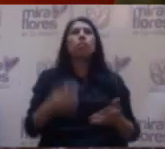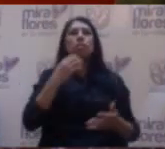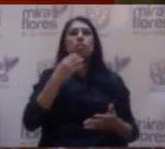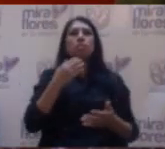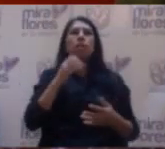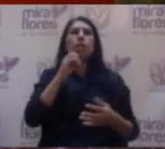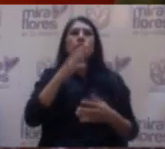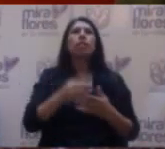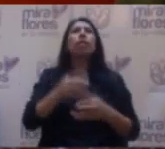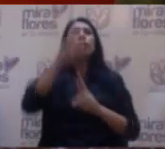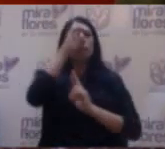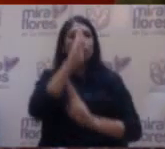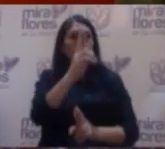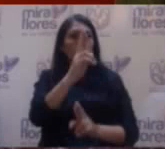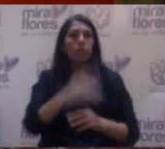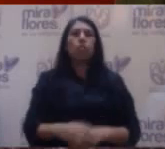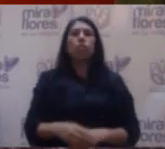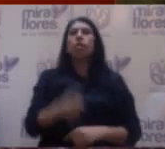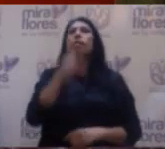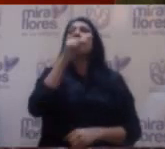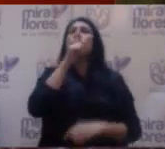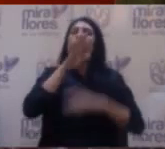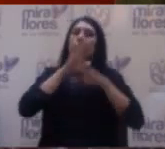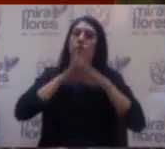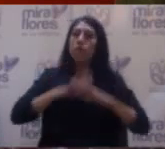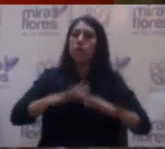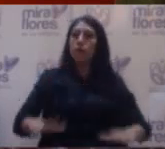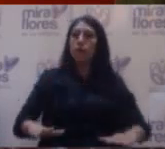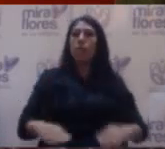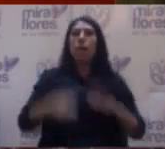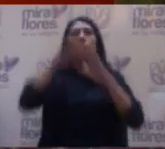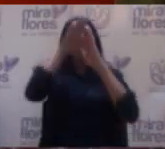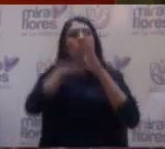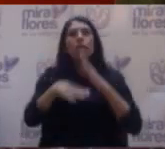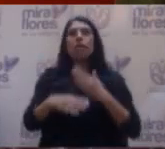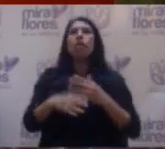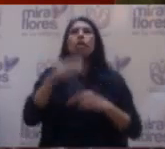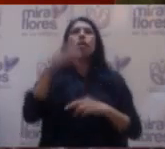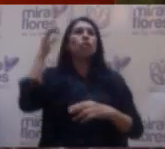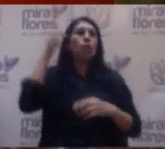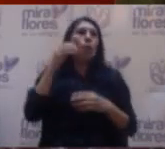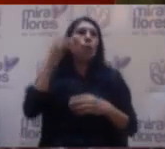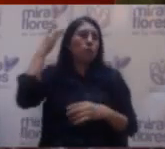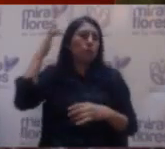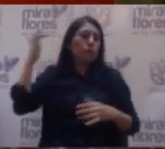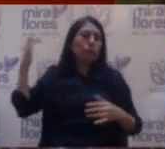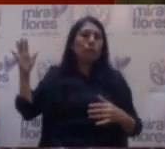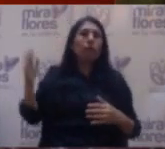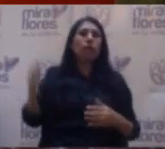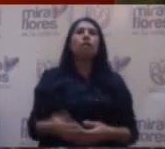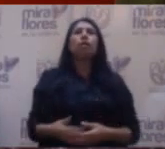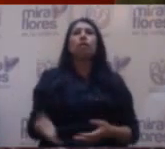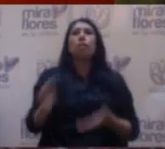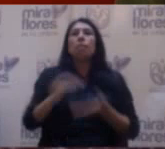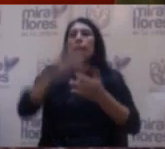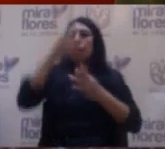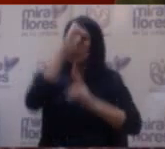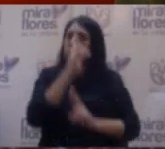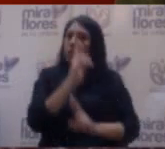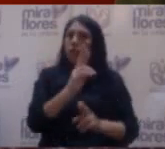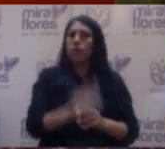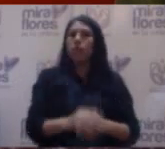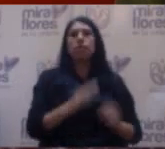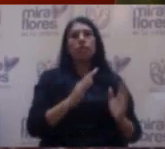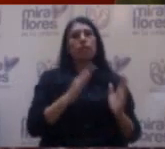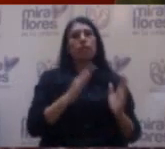el silencio. Menos bulla, más respeto. Más o menos ese es un poco el eslogan que se